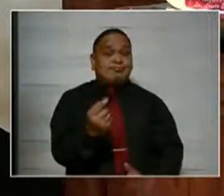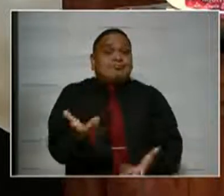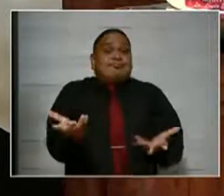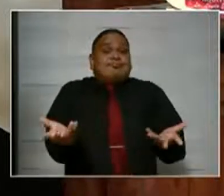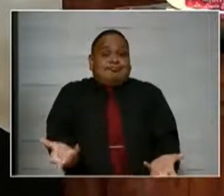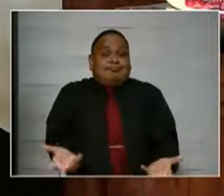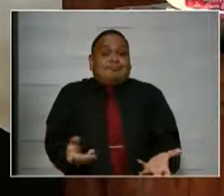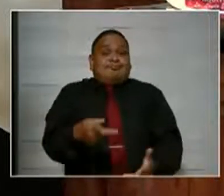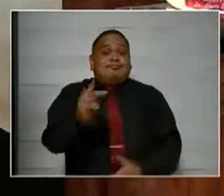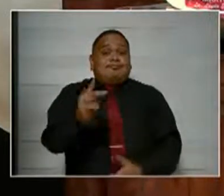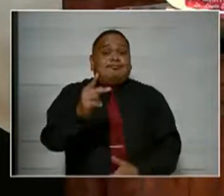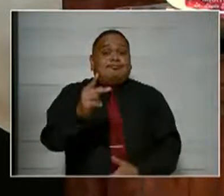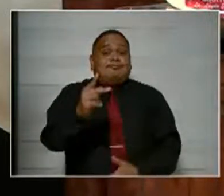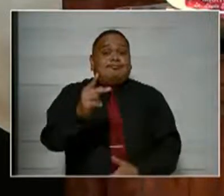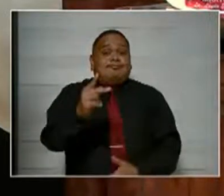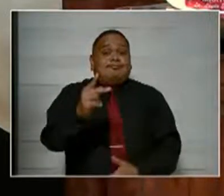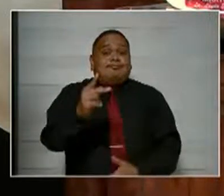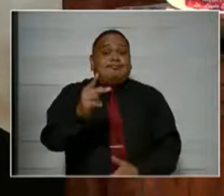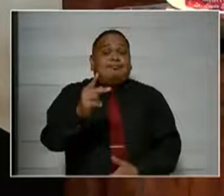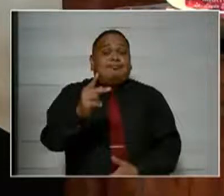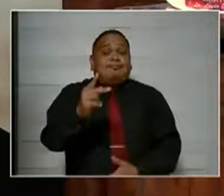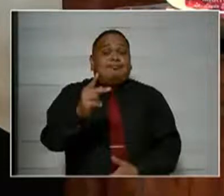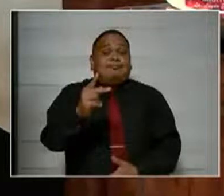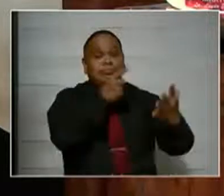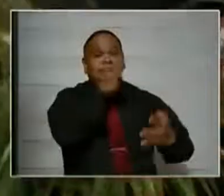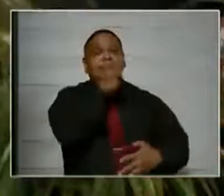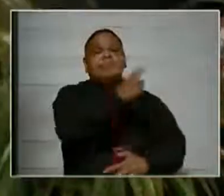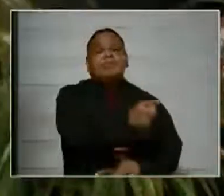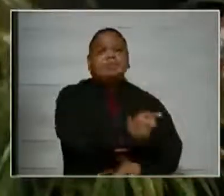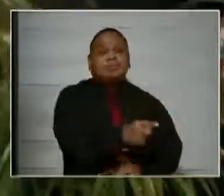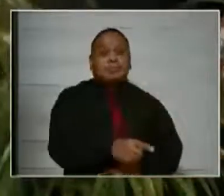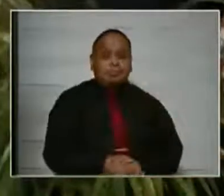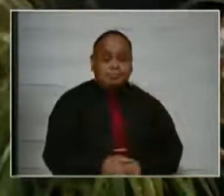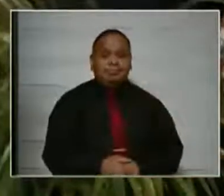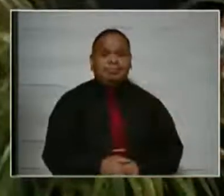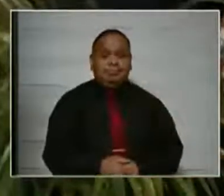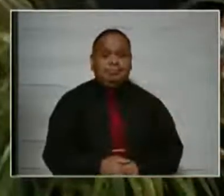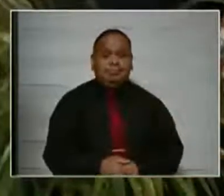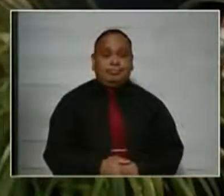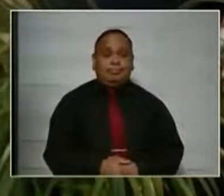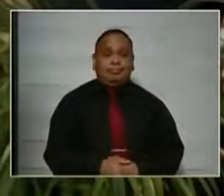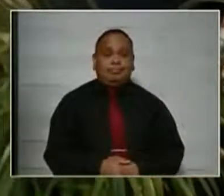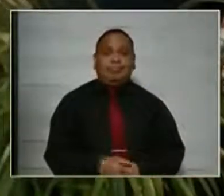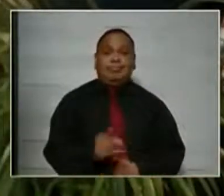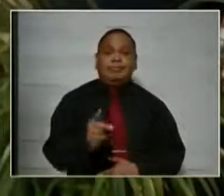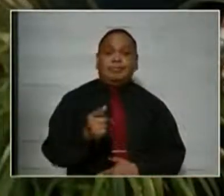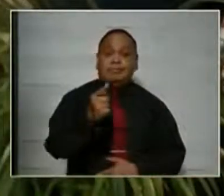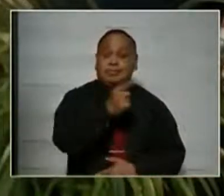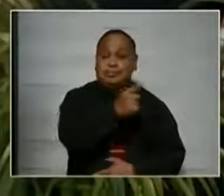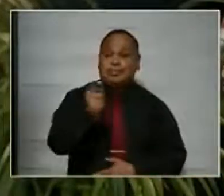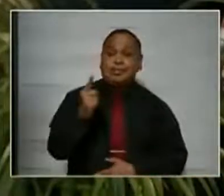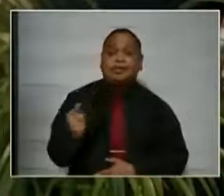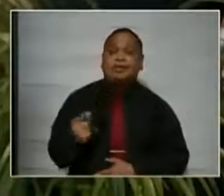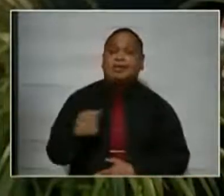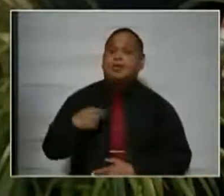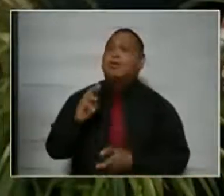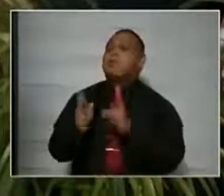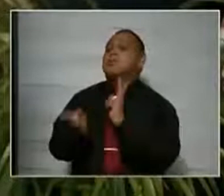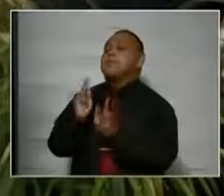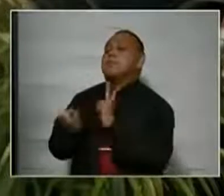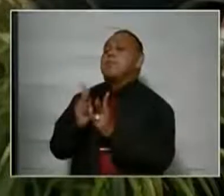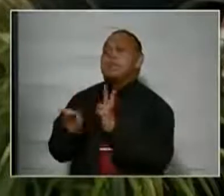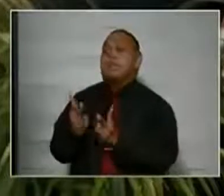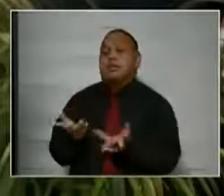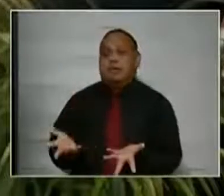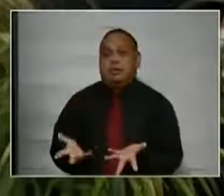dónde tienes derecho a pues y que además no no niegan aceptan de que sí sostuvieron estas pláticas pero no en